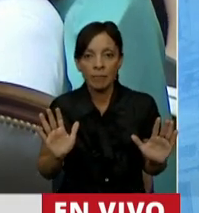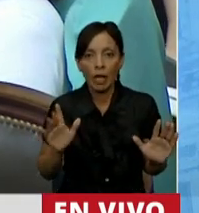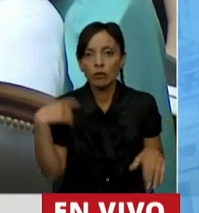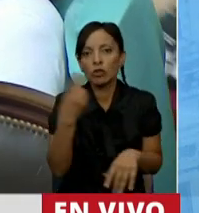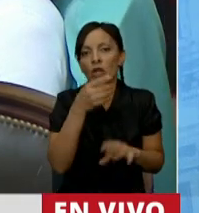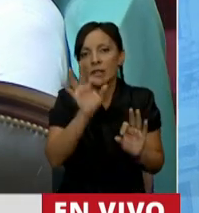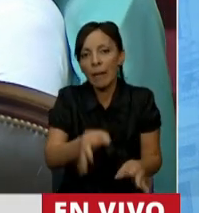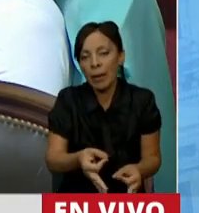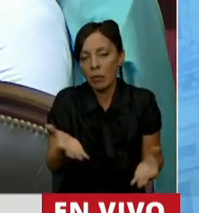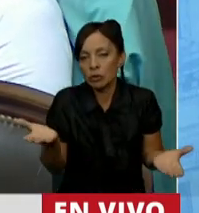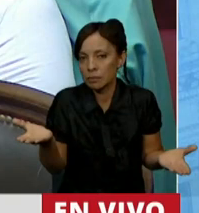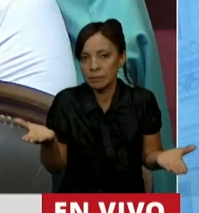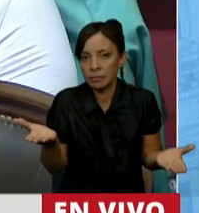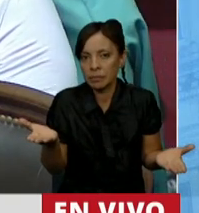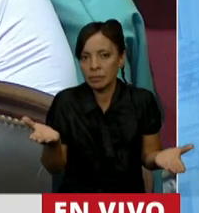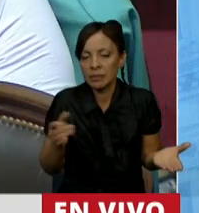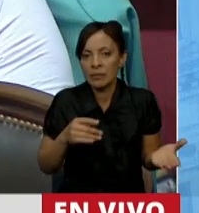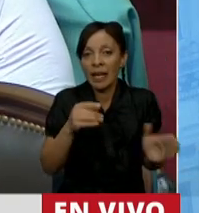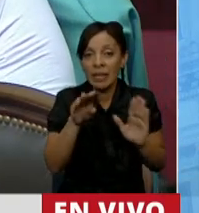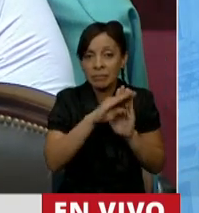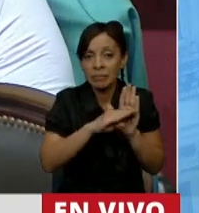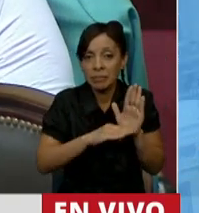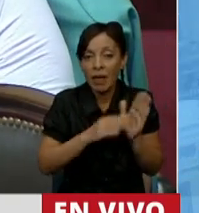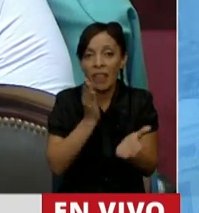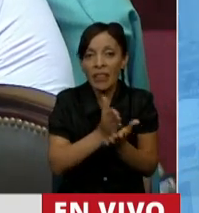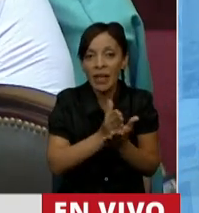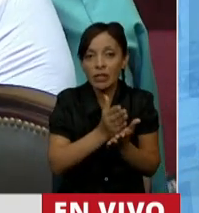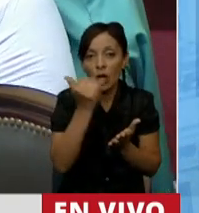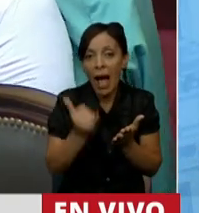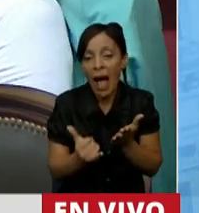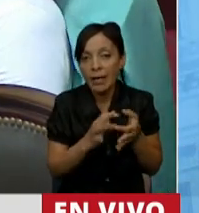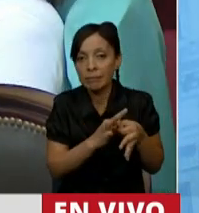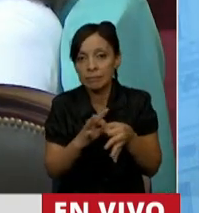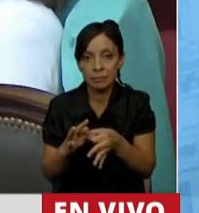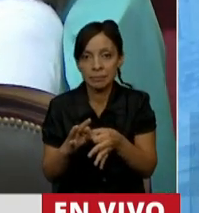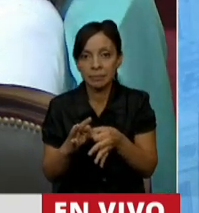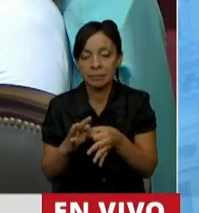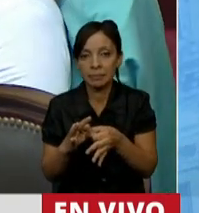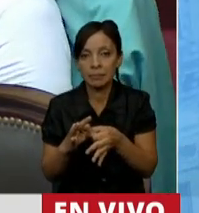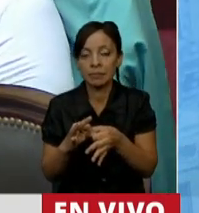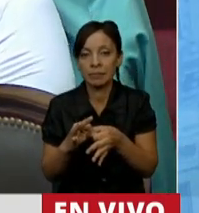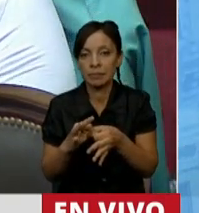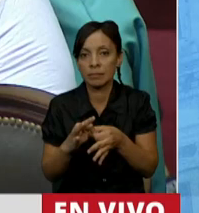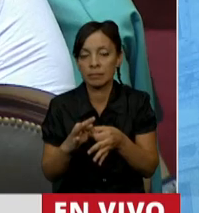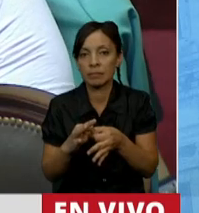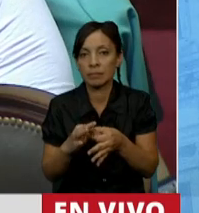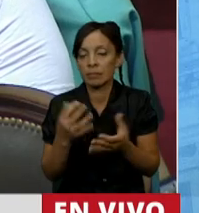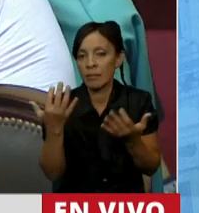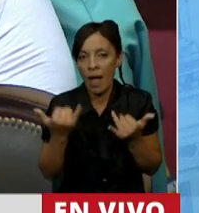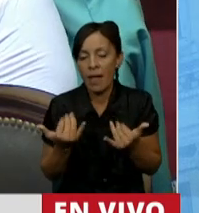todos entendemos que detrás de cada uno de los derechos hay un ejercicio. Ahí estoy cerrando. Hay un